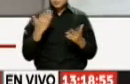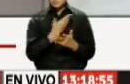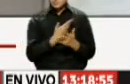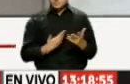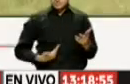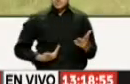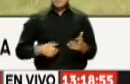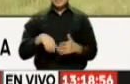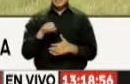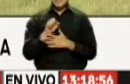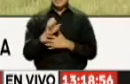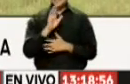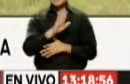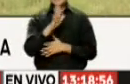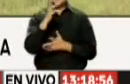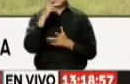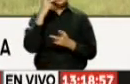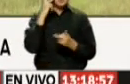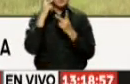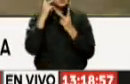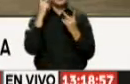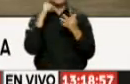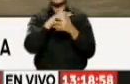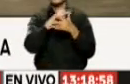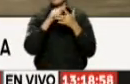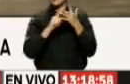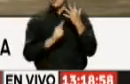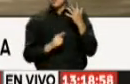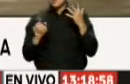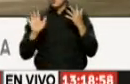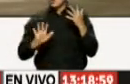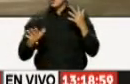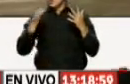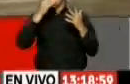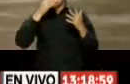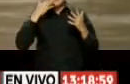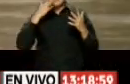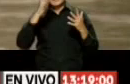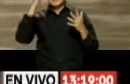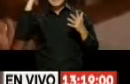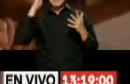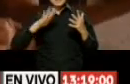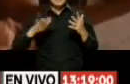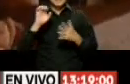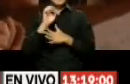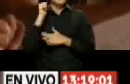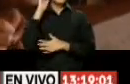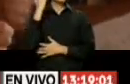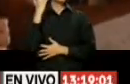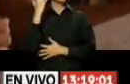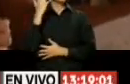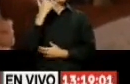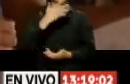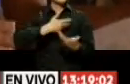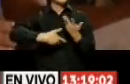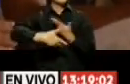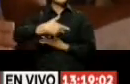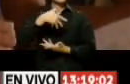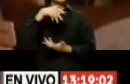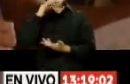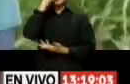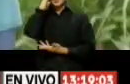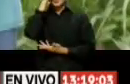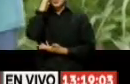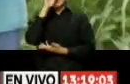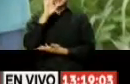de la República. Con esto se busca tomar en cuenta las características propias de la Amazonía ecuatoriana, pero sobre todo, la diversidad cultural que tiene